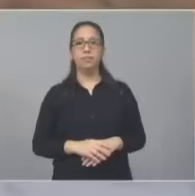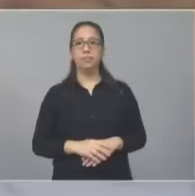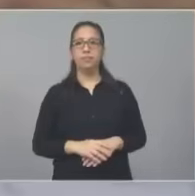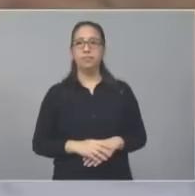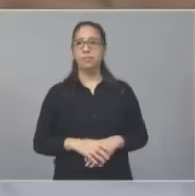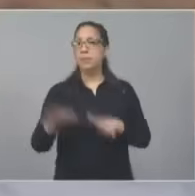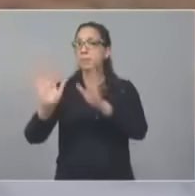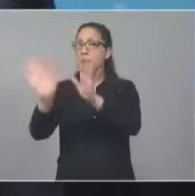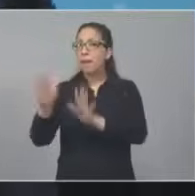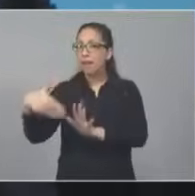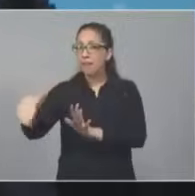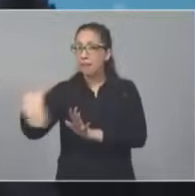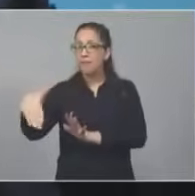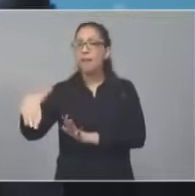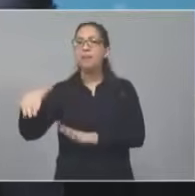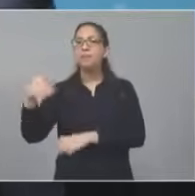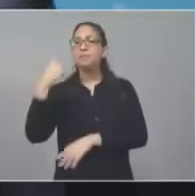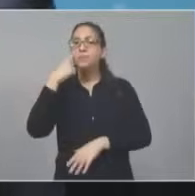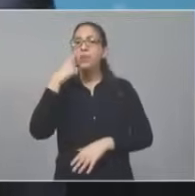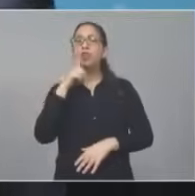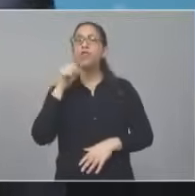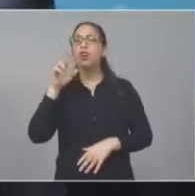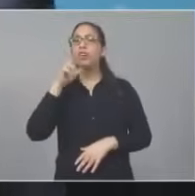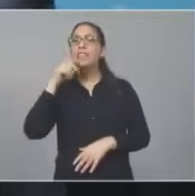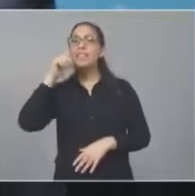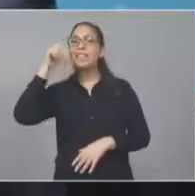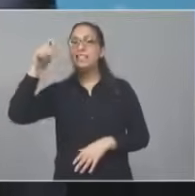y se prepara el municipio de Torkins,